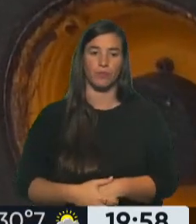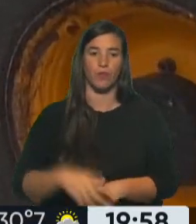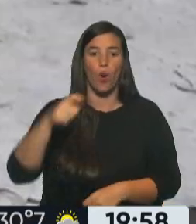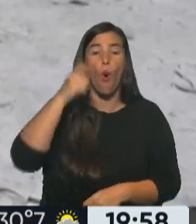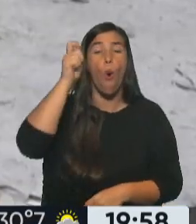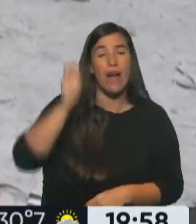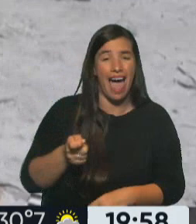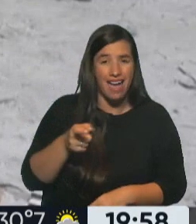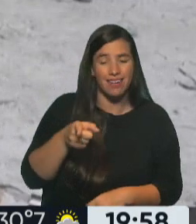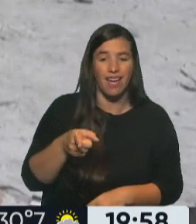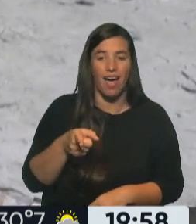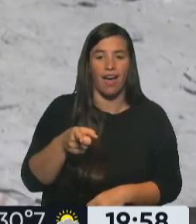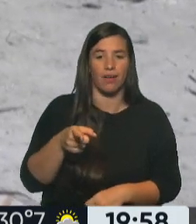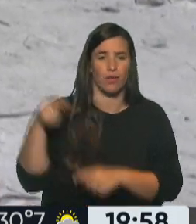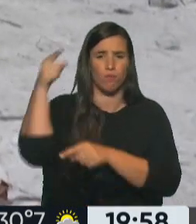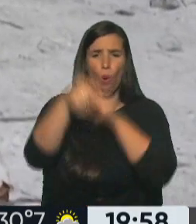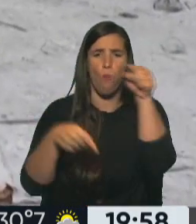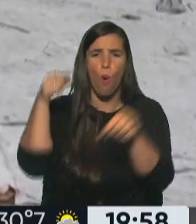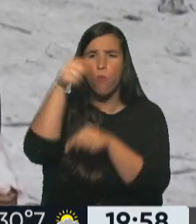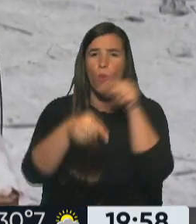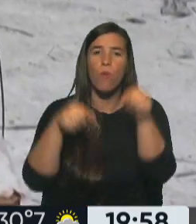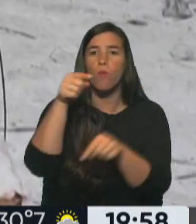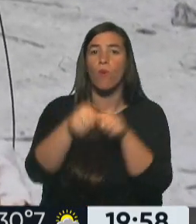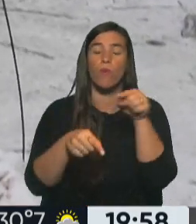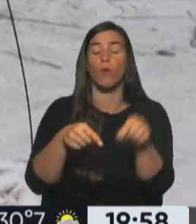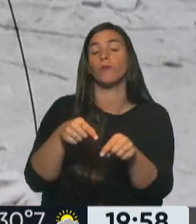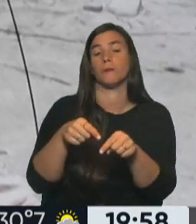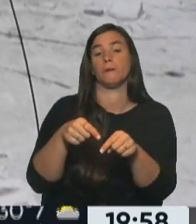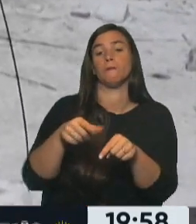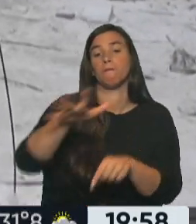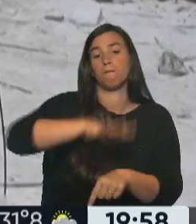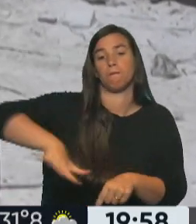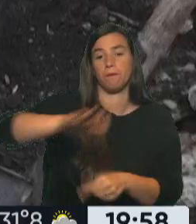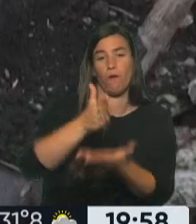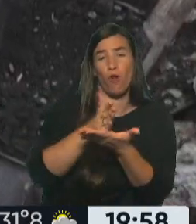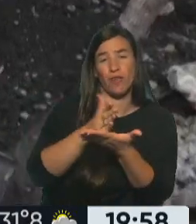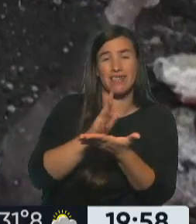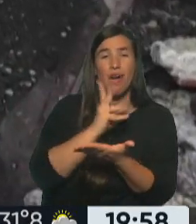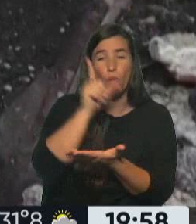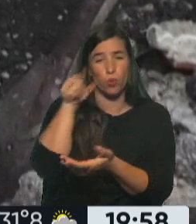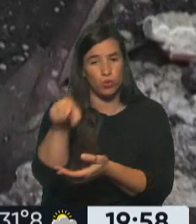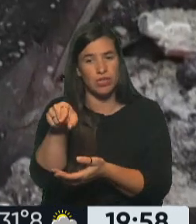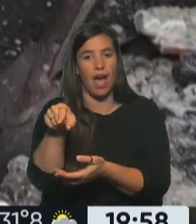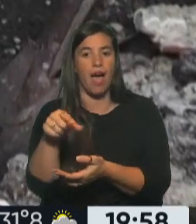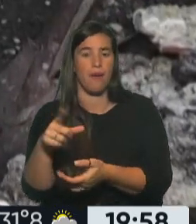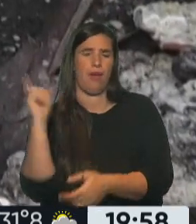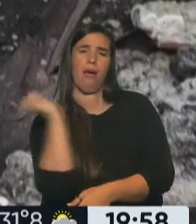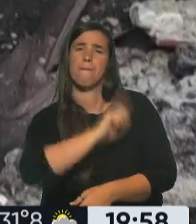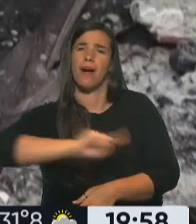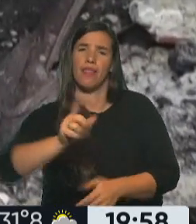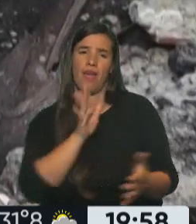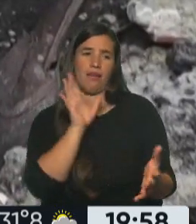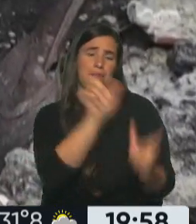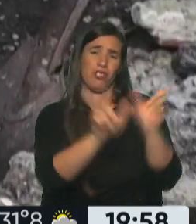Belgorod. Kiev volvió a atacar la región rusa fronteriza tras ordenar las evacuaciones de parte de su población.